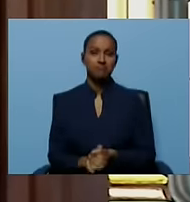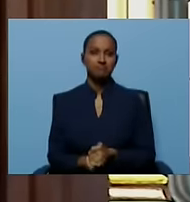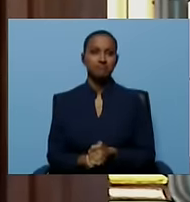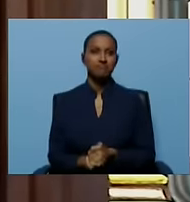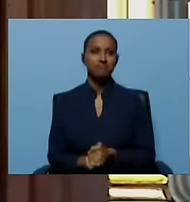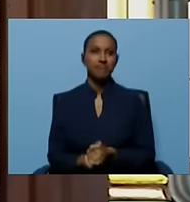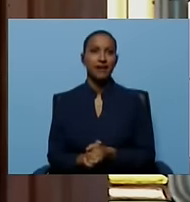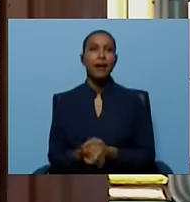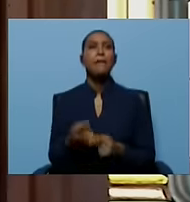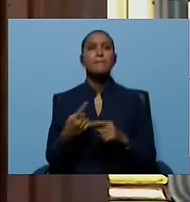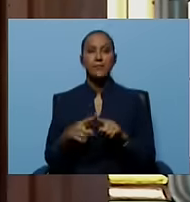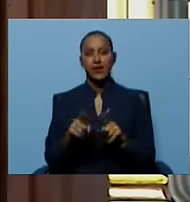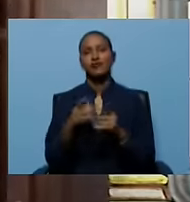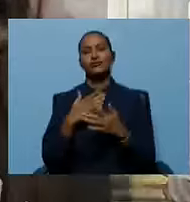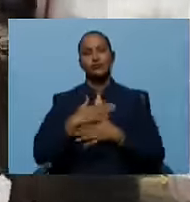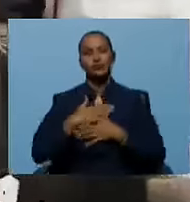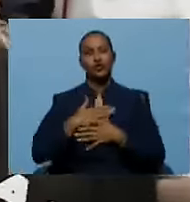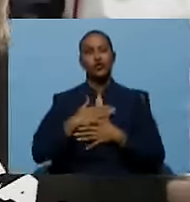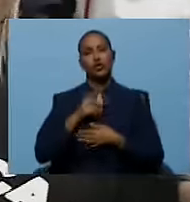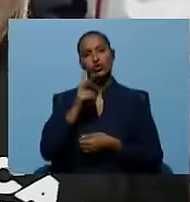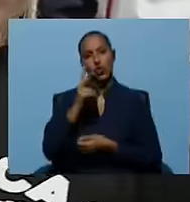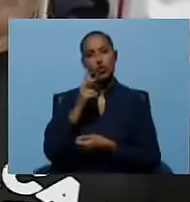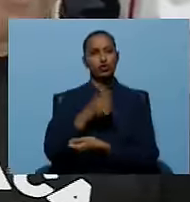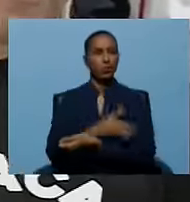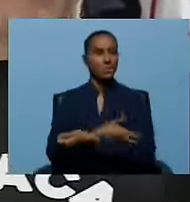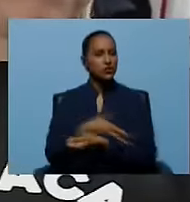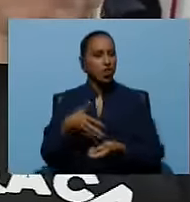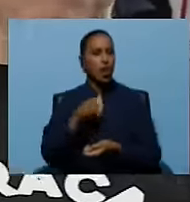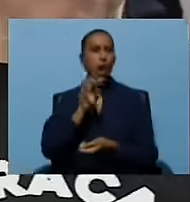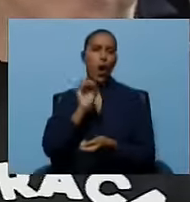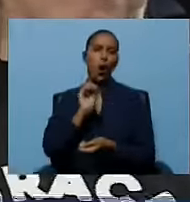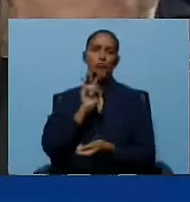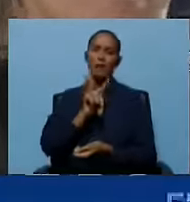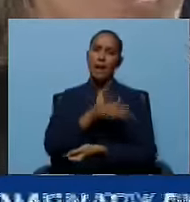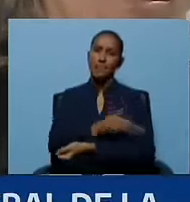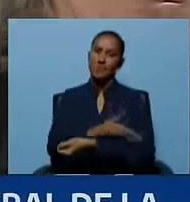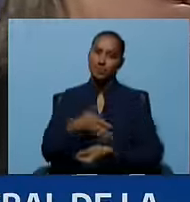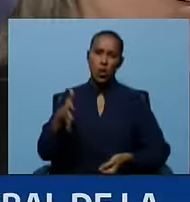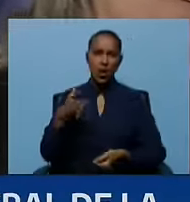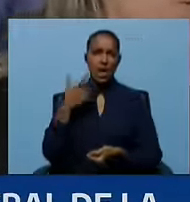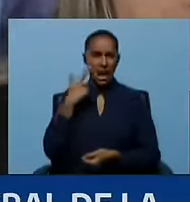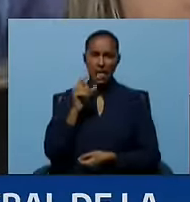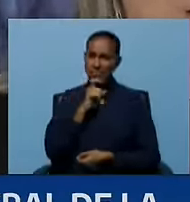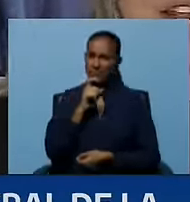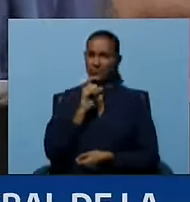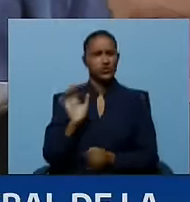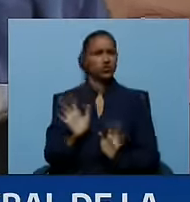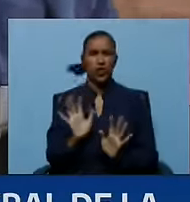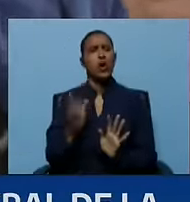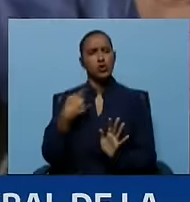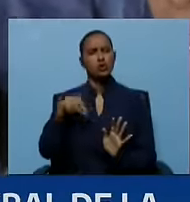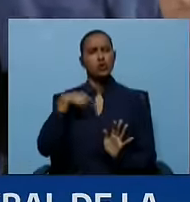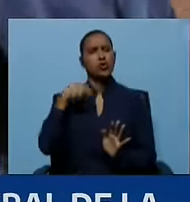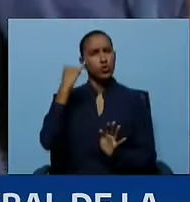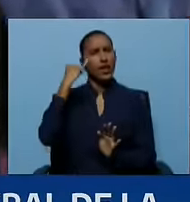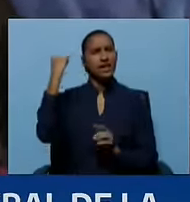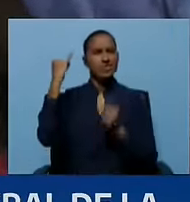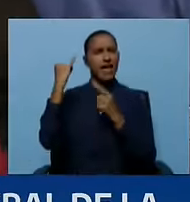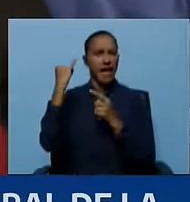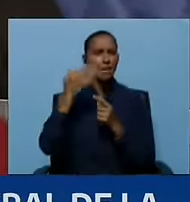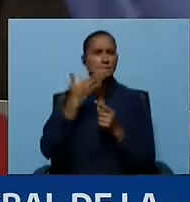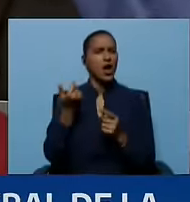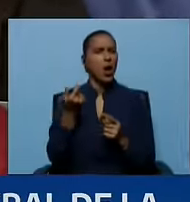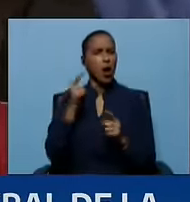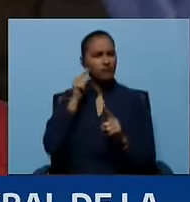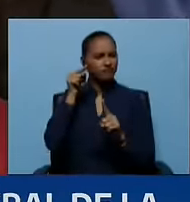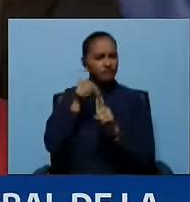Pero si nosotros pudiéramos 2-3 millones de libros, ¿será difícil? Yo creo que no. Vamos a plantearnos esa meta,